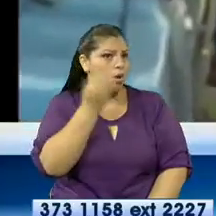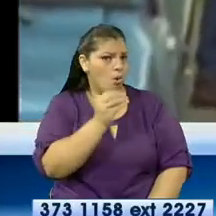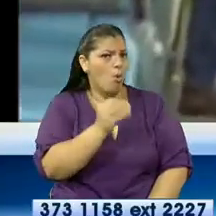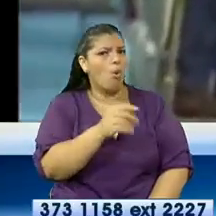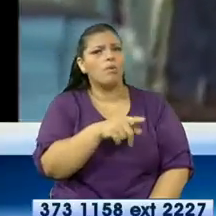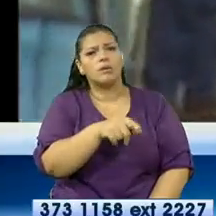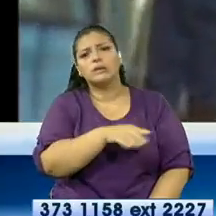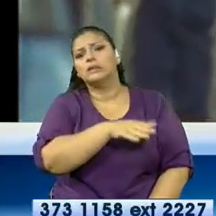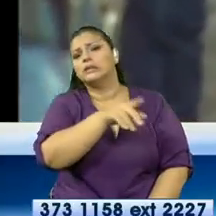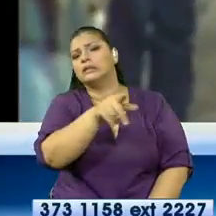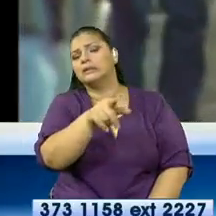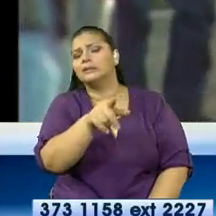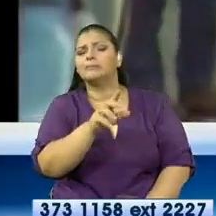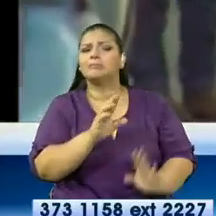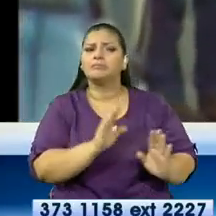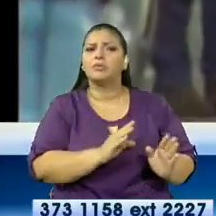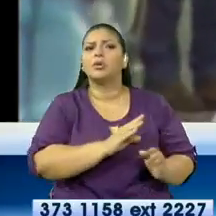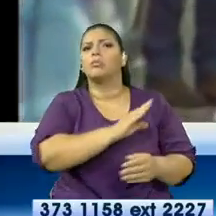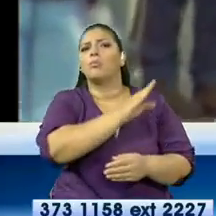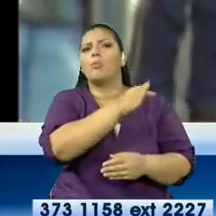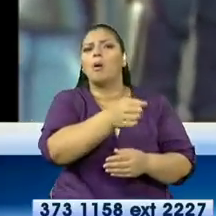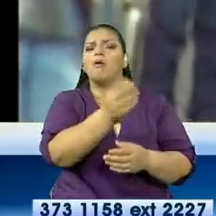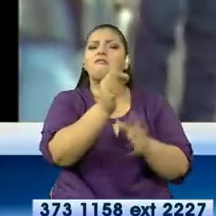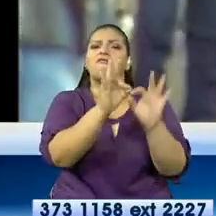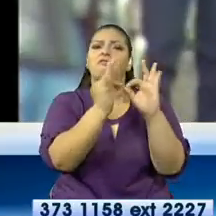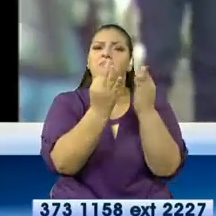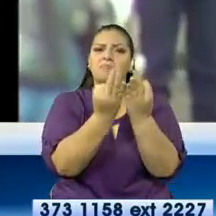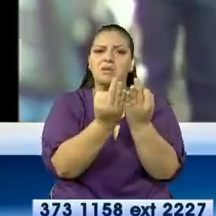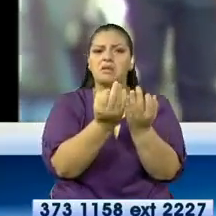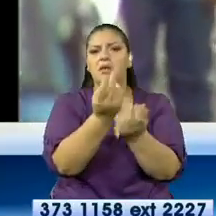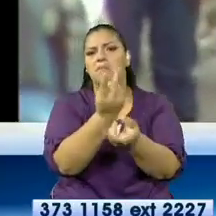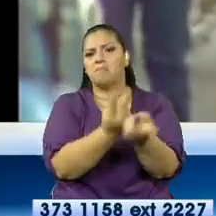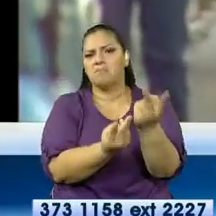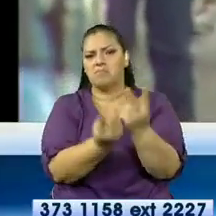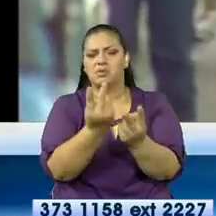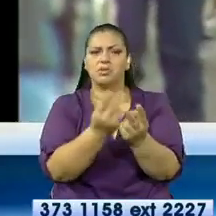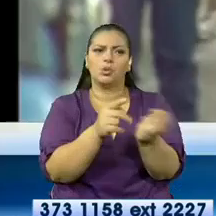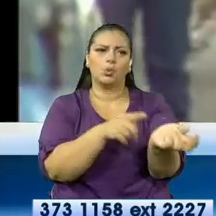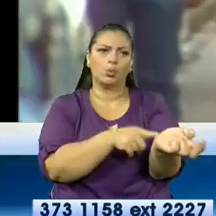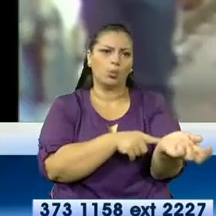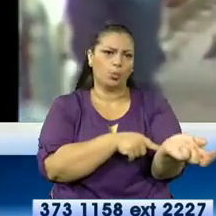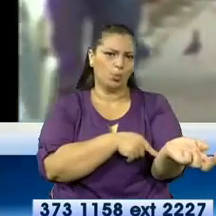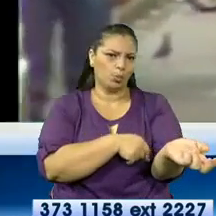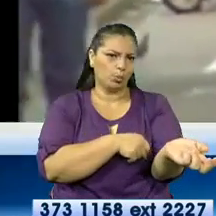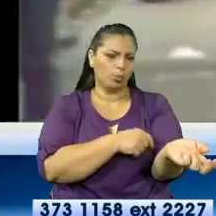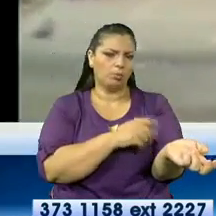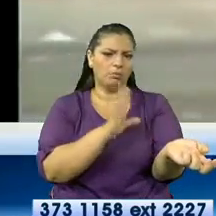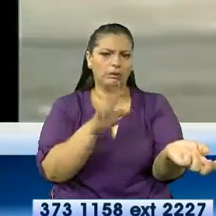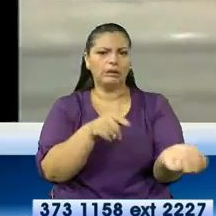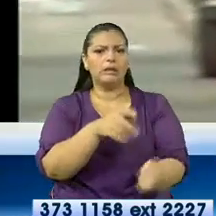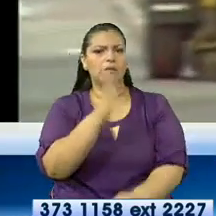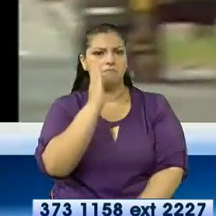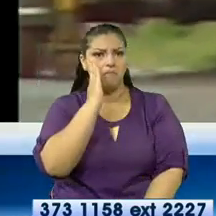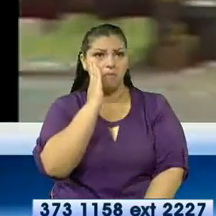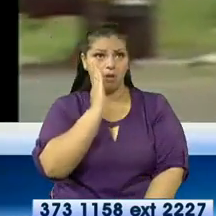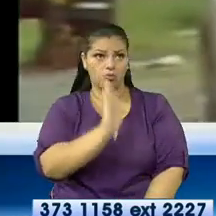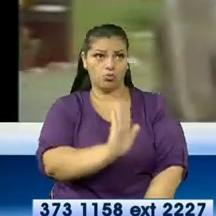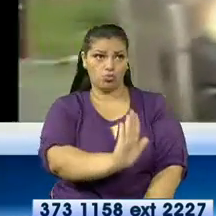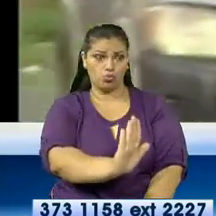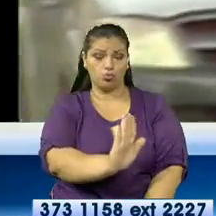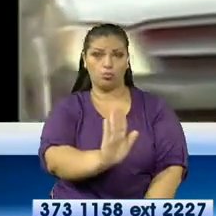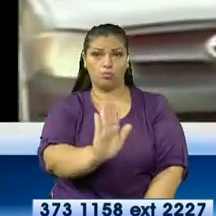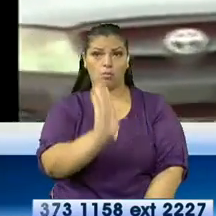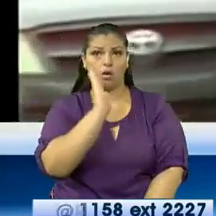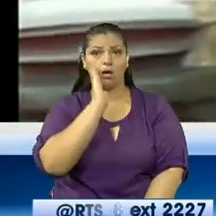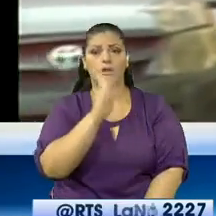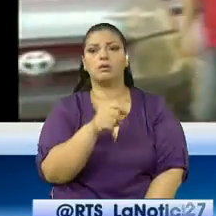pequeño negocio de comidas rápidas, y fue justamente en este momento, mientras ella le ayudaba a su mamá con